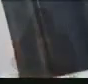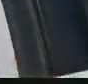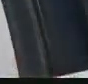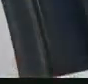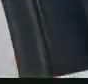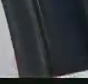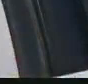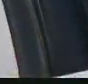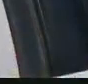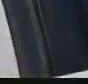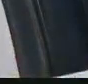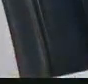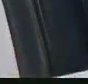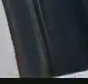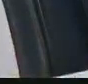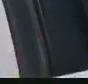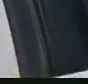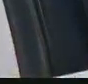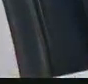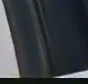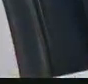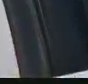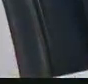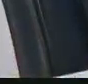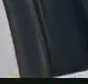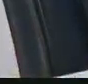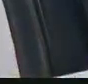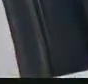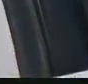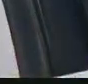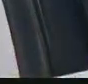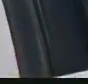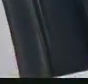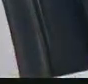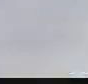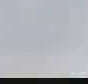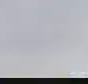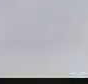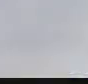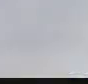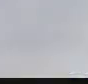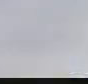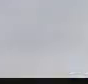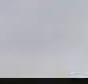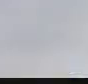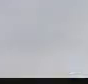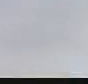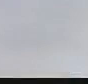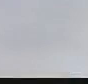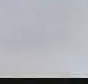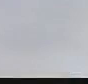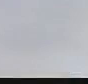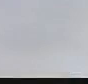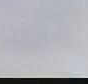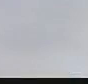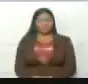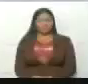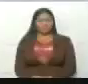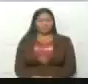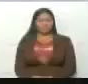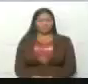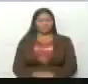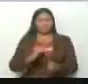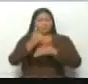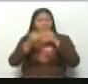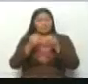una brigada coordinadora y una brigada operativa por cada escuela. ¿El plan de trabajo cómo será? Es decir, la conformación de las